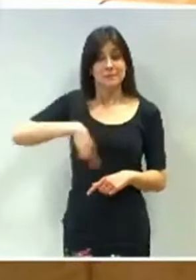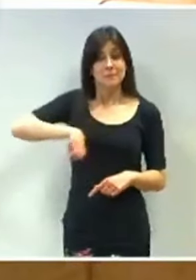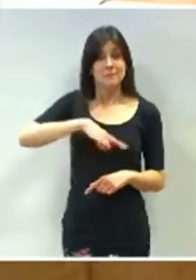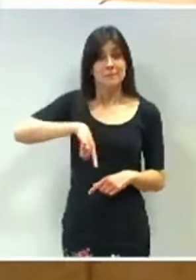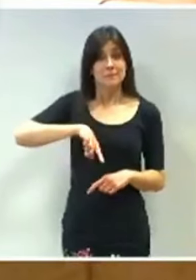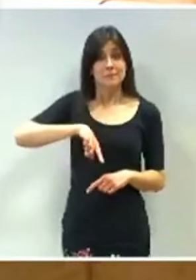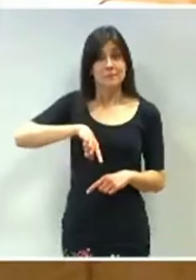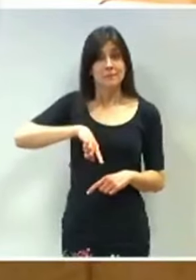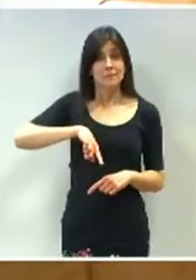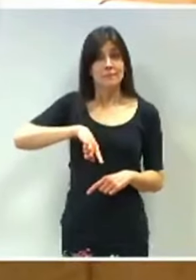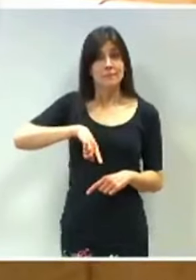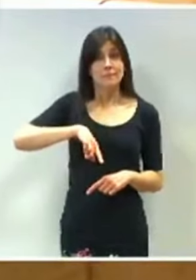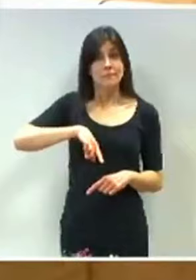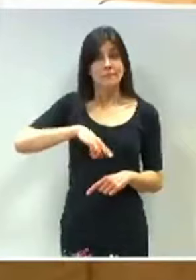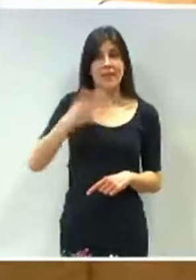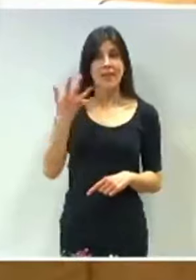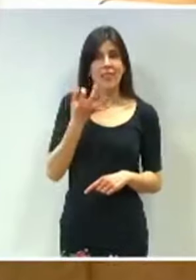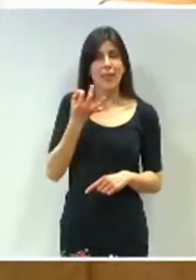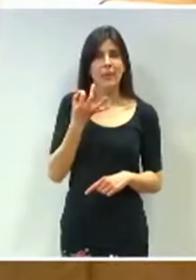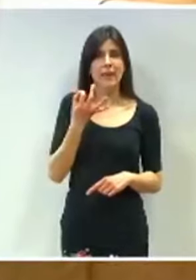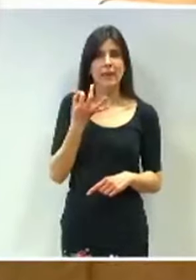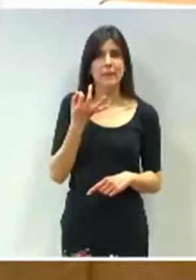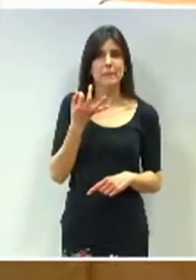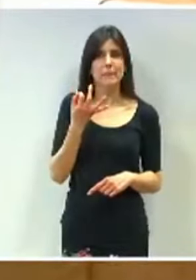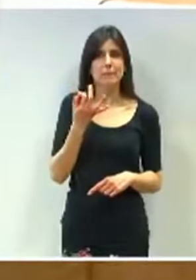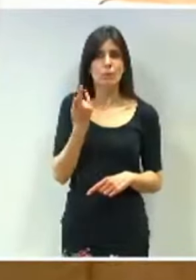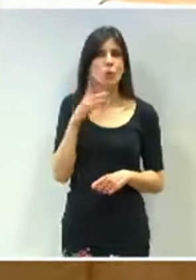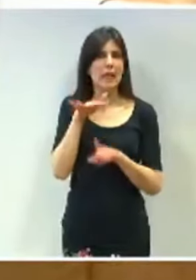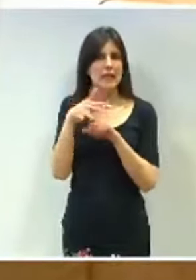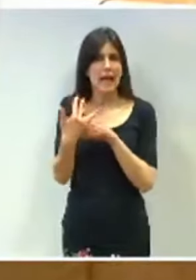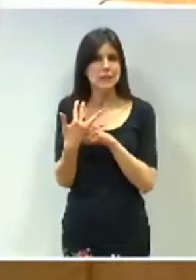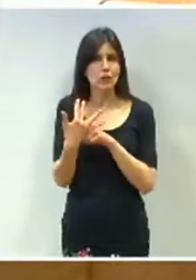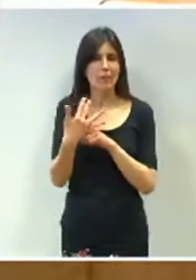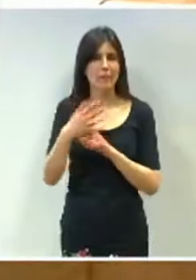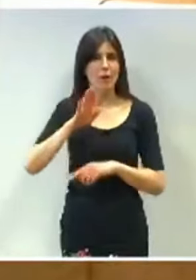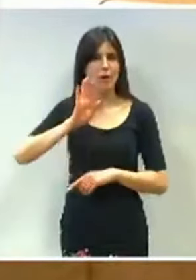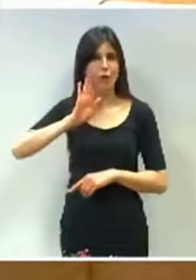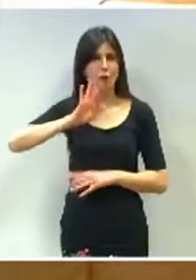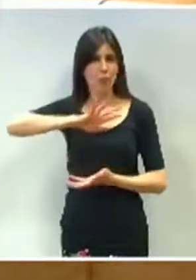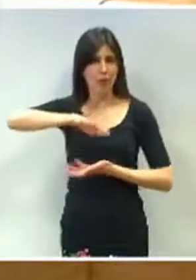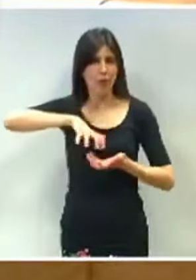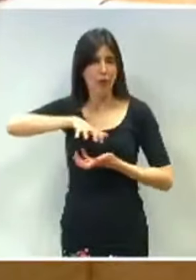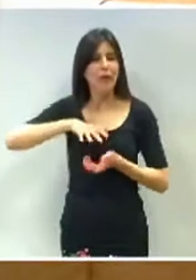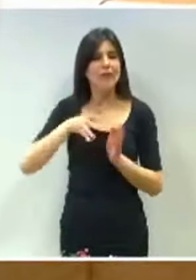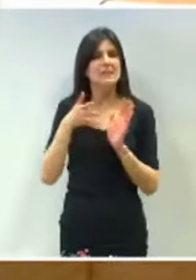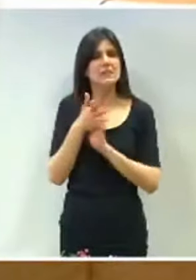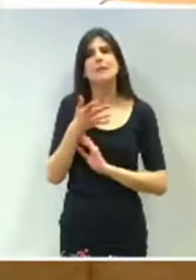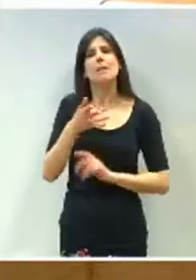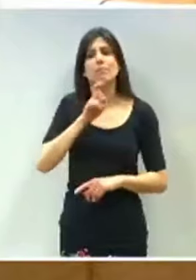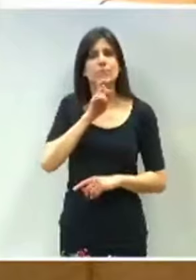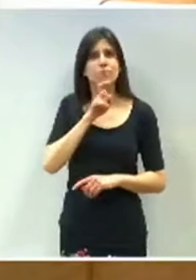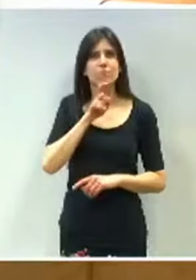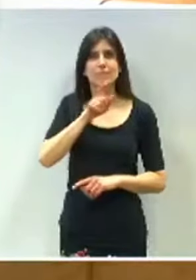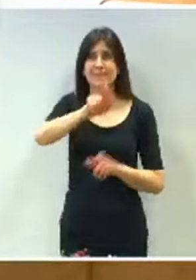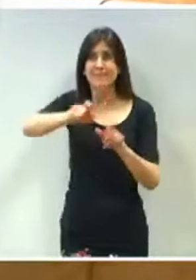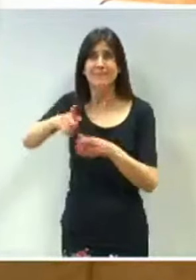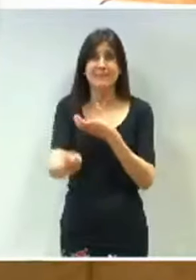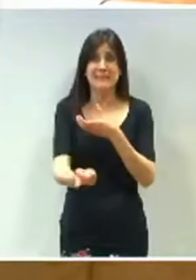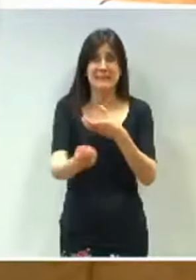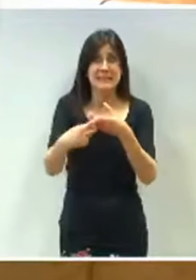cuando tenemos que abordar un lamentable caso de corrupción lo que hacemos Es rápidamente expulsar a todo aquel que pueda estar